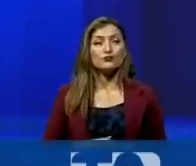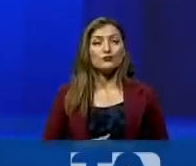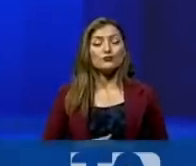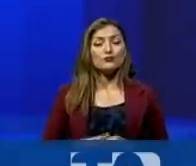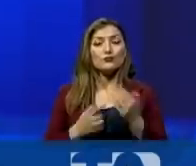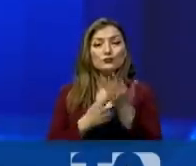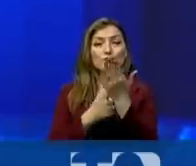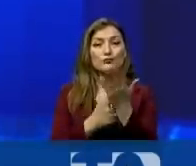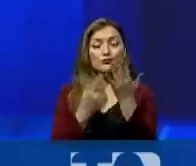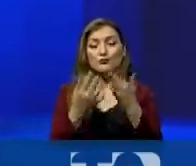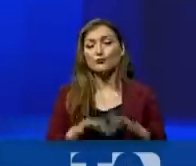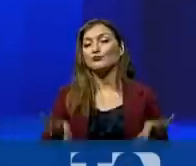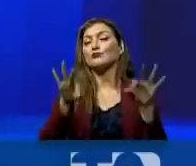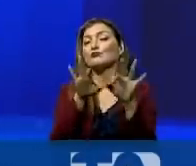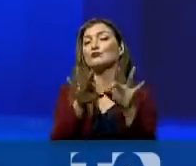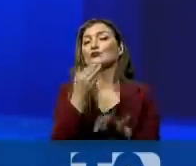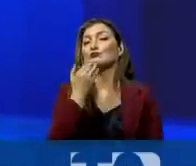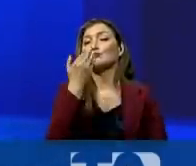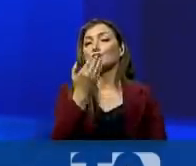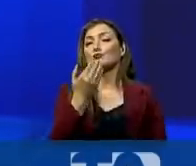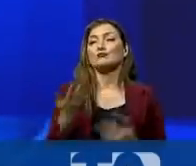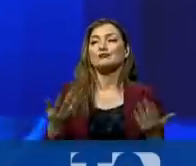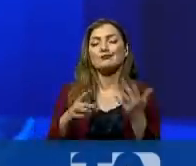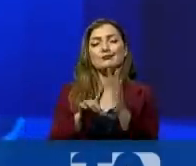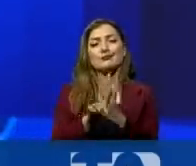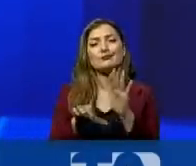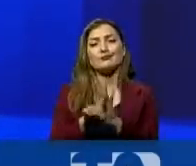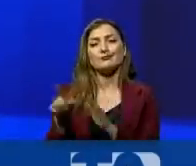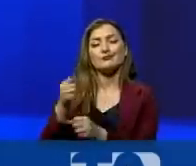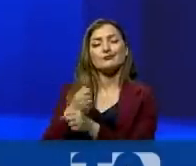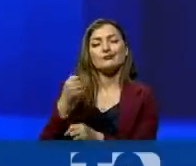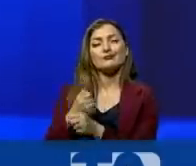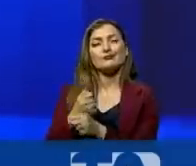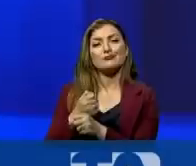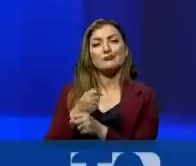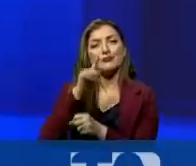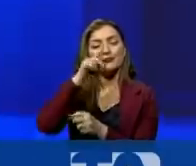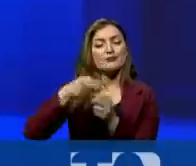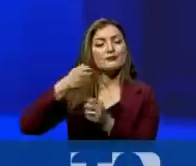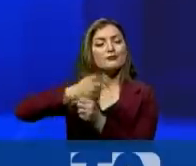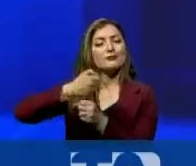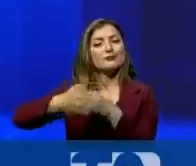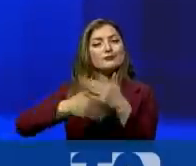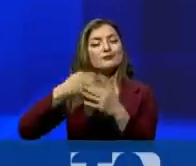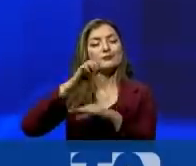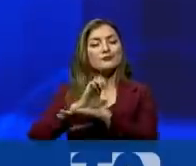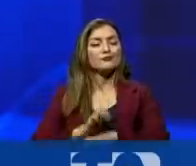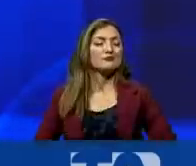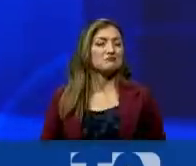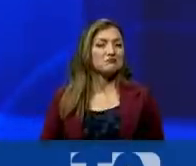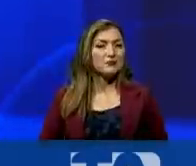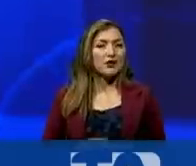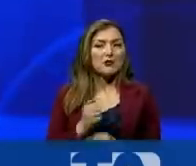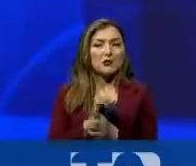quieran tratar porque es importante no poder seguir con un código que lo único que no ha generado ese empleo para todos los ecuatorianos el gobierno